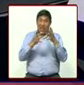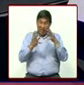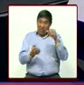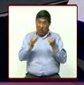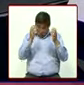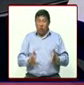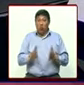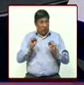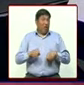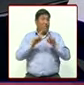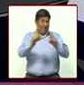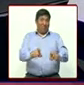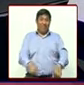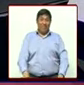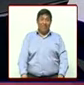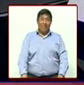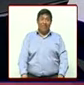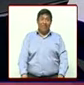de transporte en un futuro?